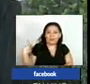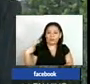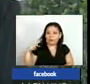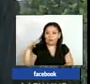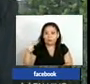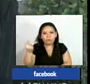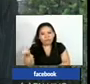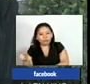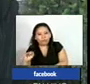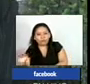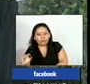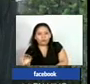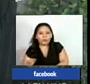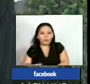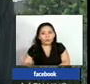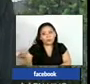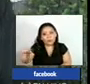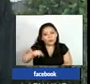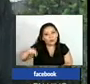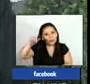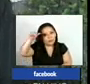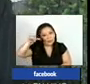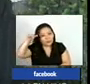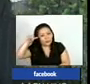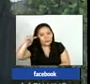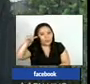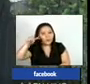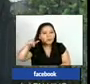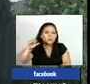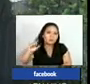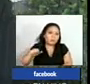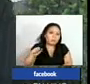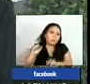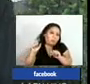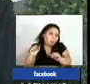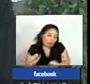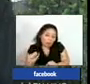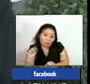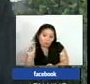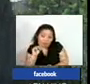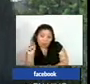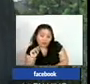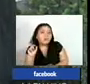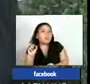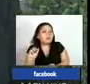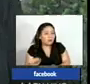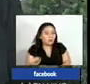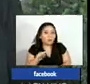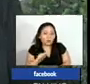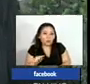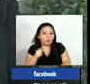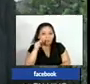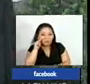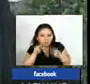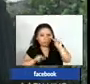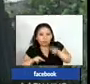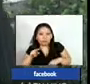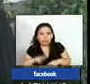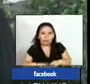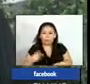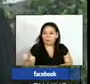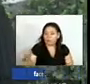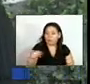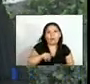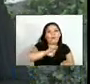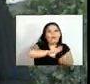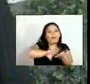analizaran la procedencia o no de otorgar una nueva prórroga. Se ha identificado que muchas de estas